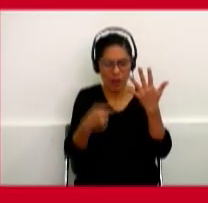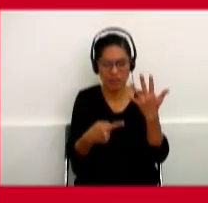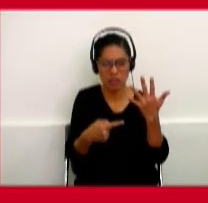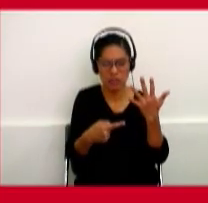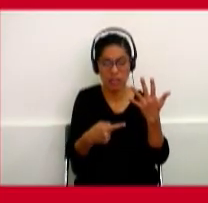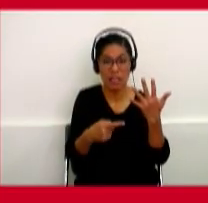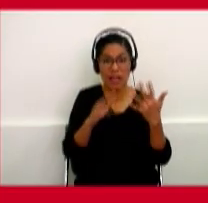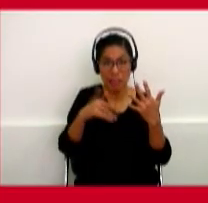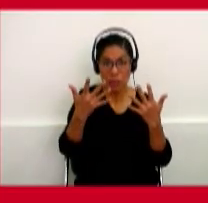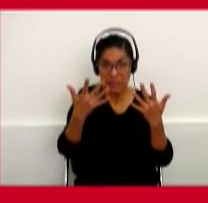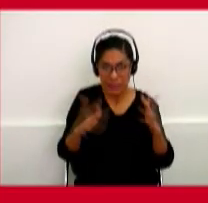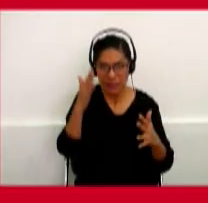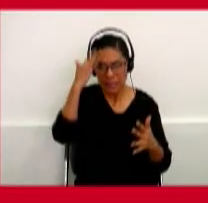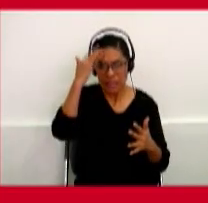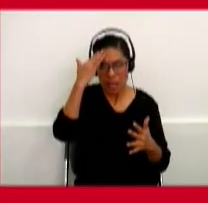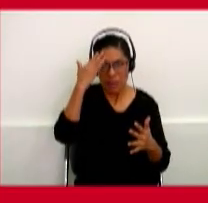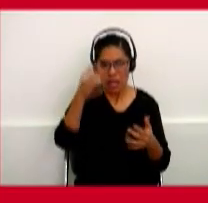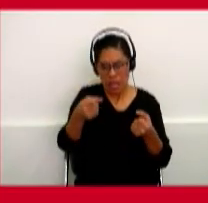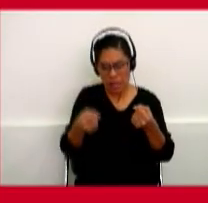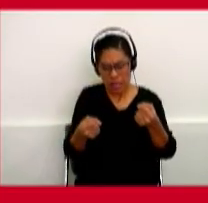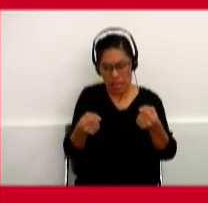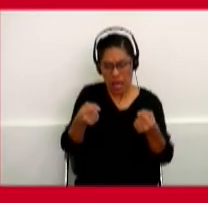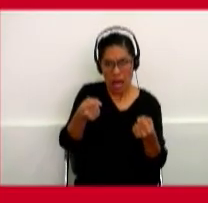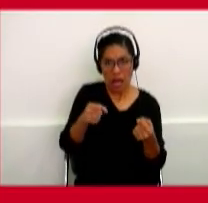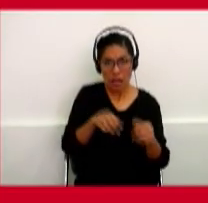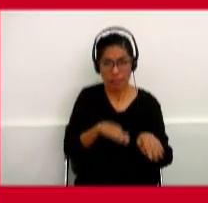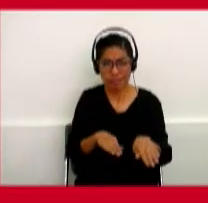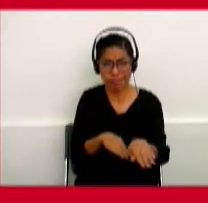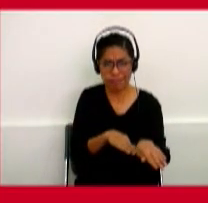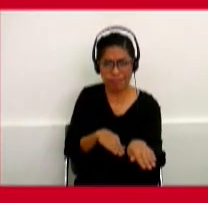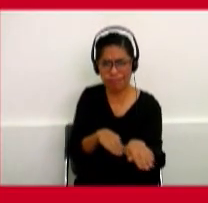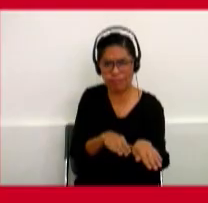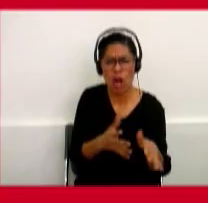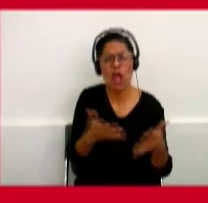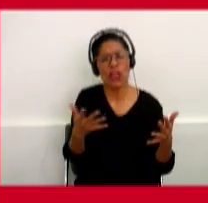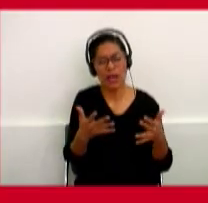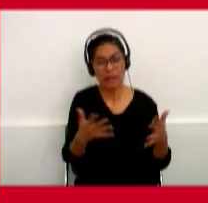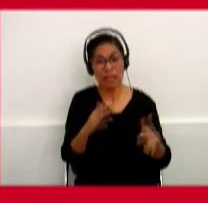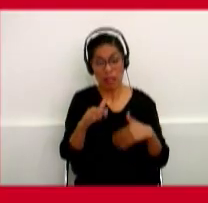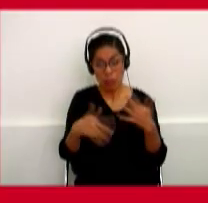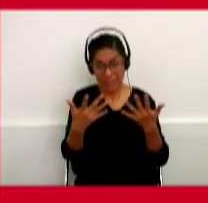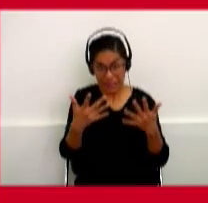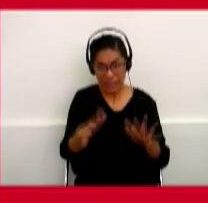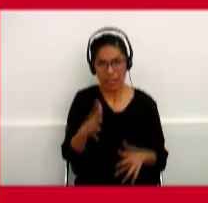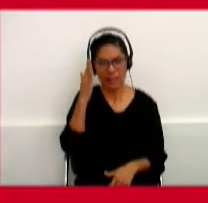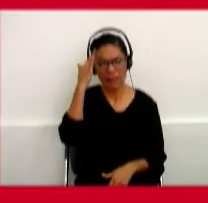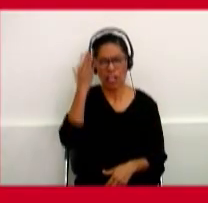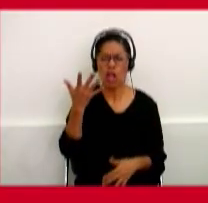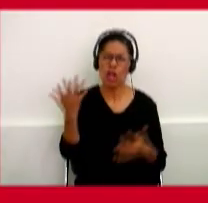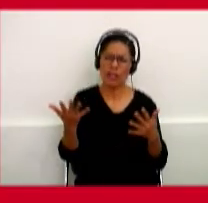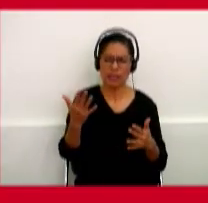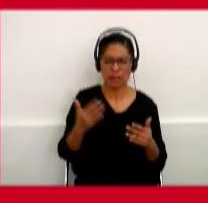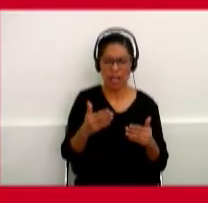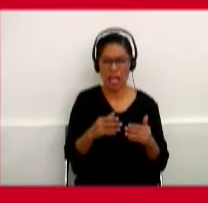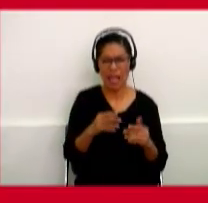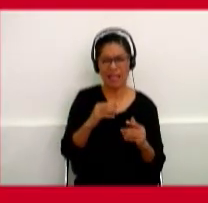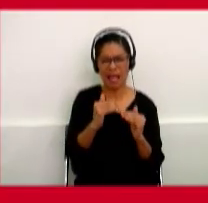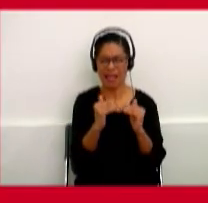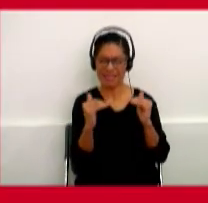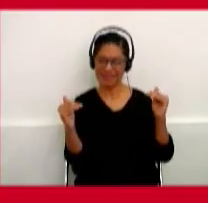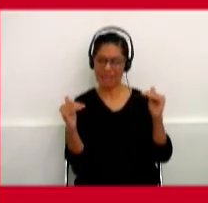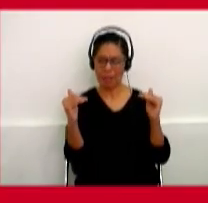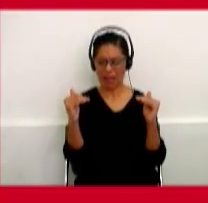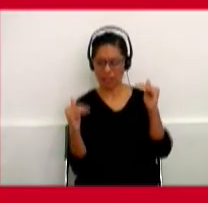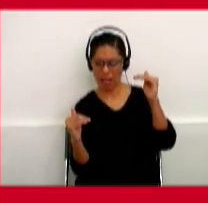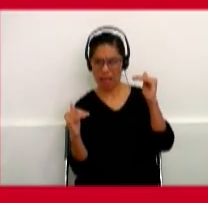parte de los ciclos de los camiones que son ineficientes. Lo que queríamos hacer es ayudar a los operadores a entender dónde están las brechas, las